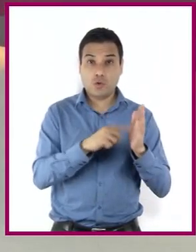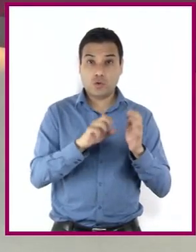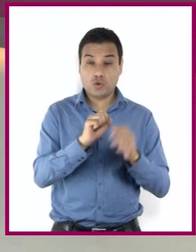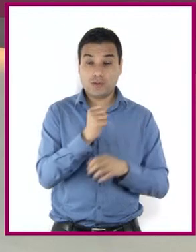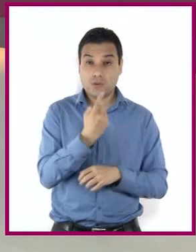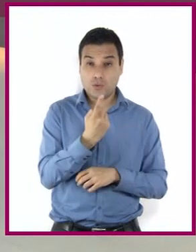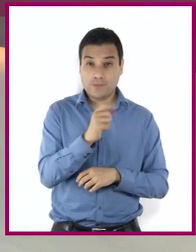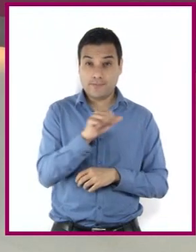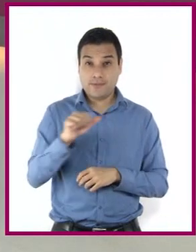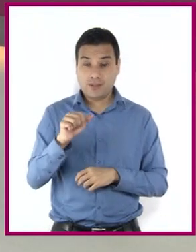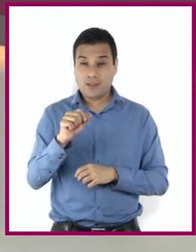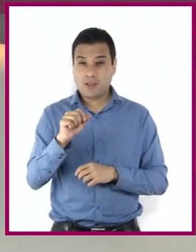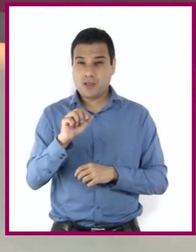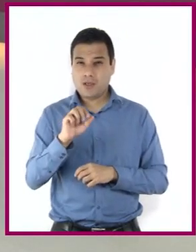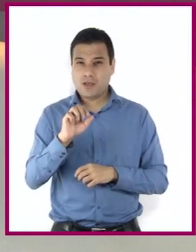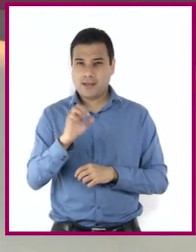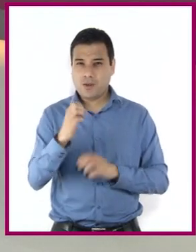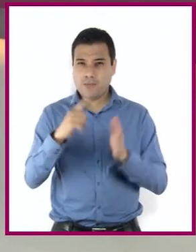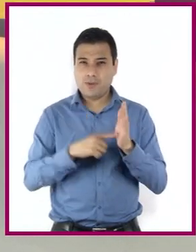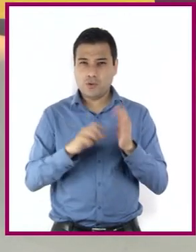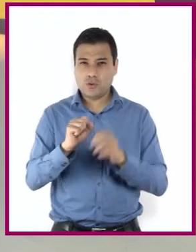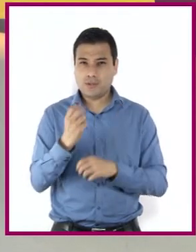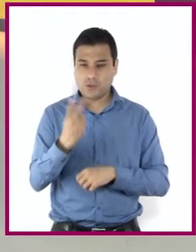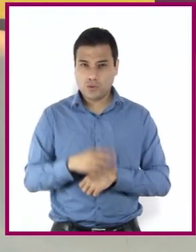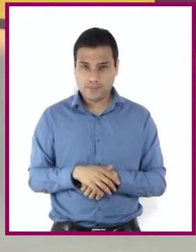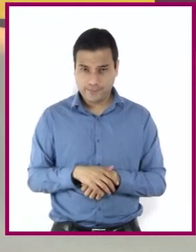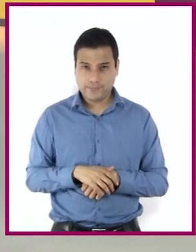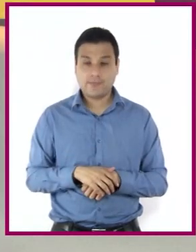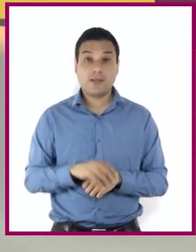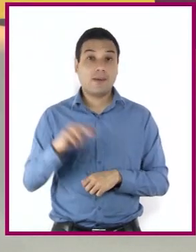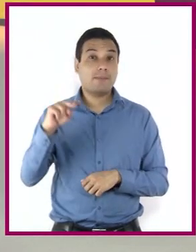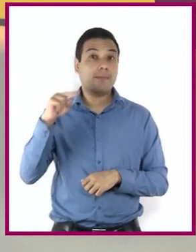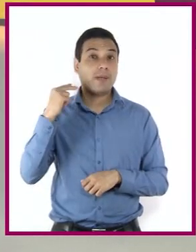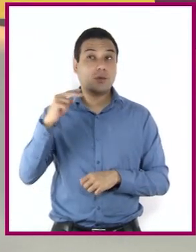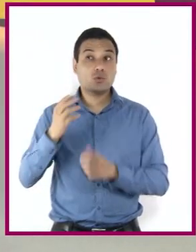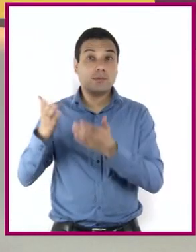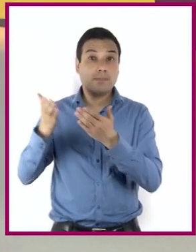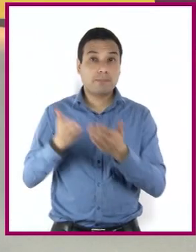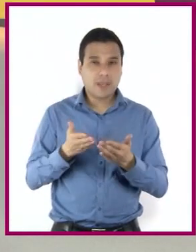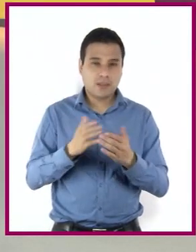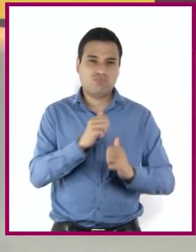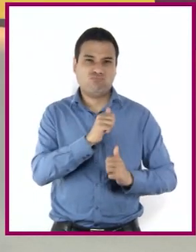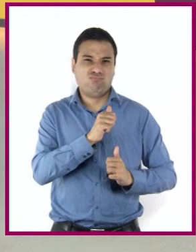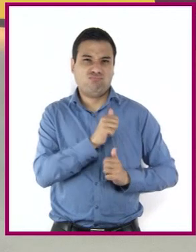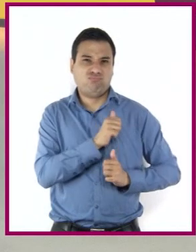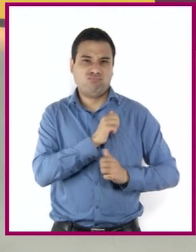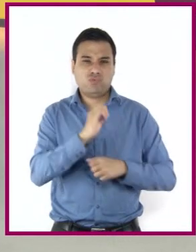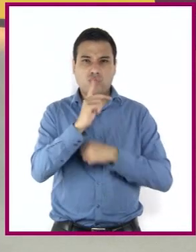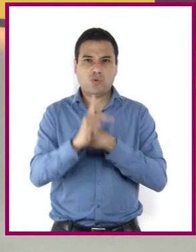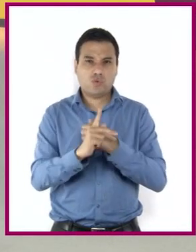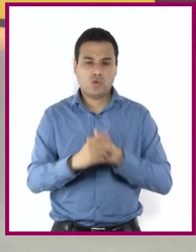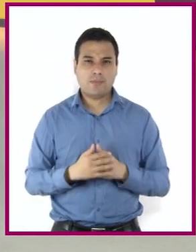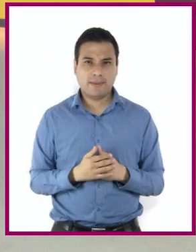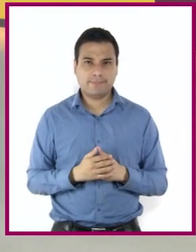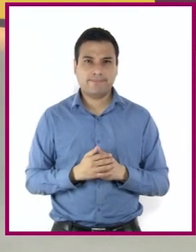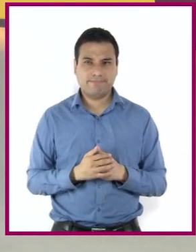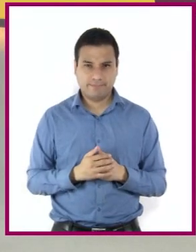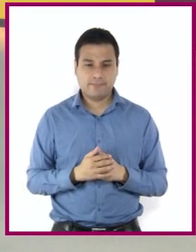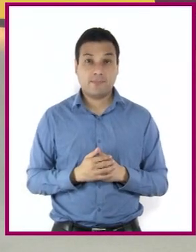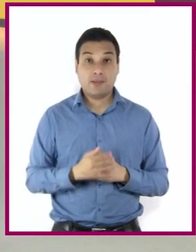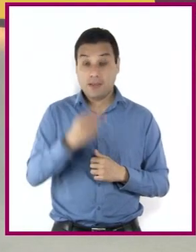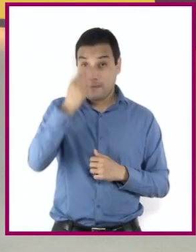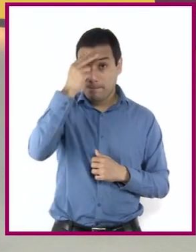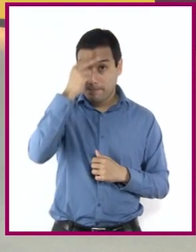de 1862 llegaron al puerto de Veracruz las tropas europeas intervencionistas. Sin oponer resistencia,